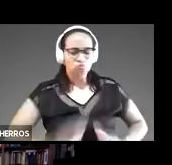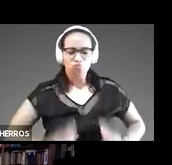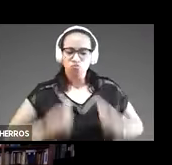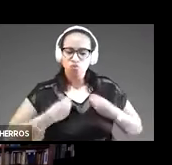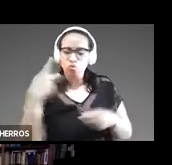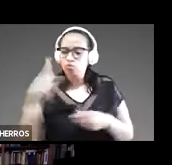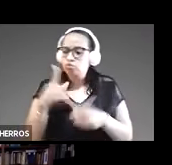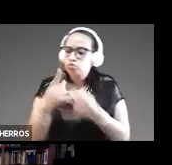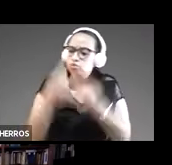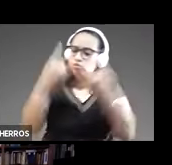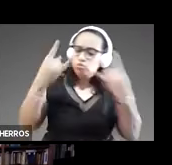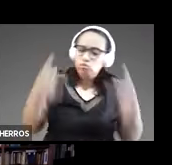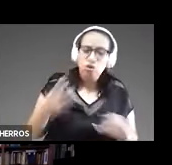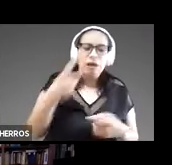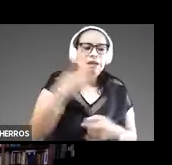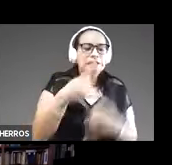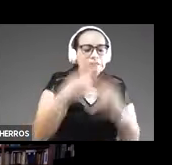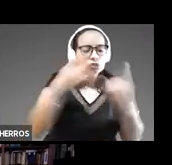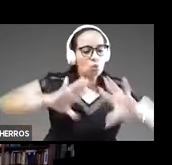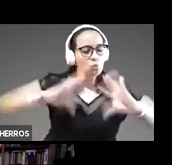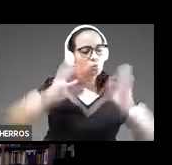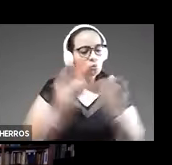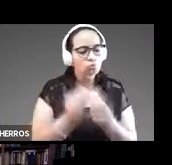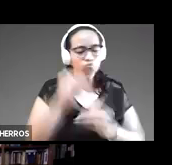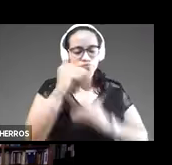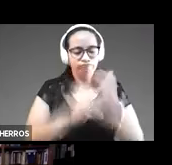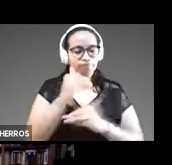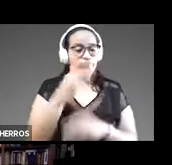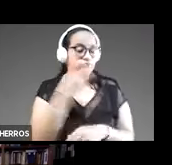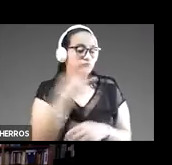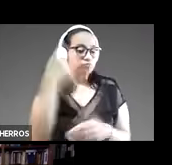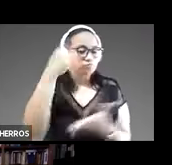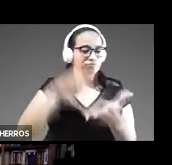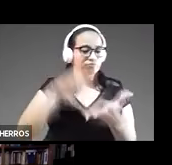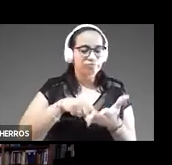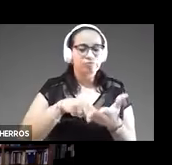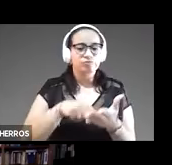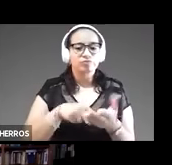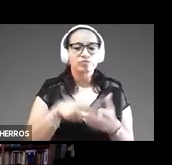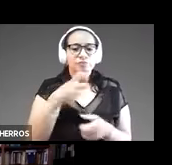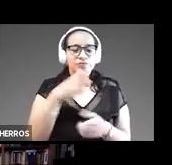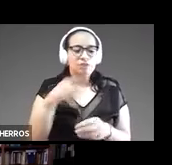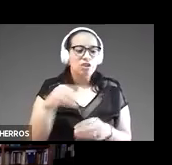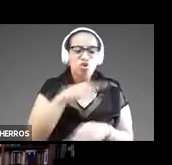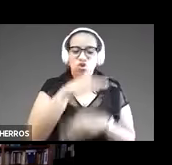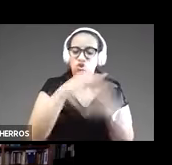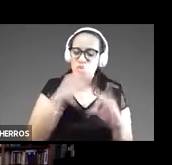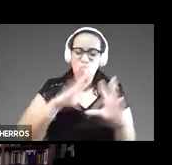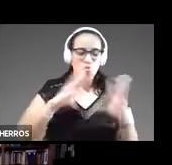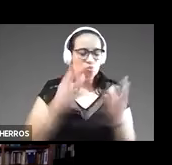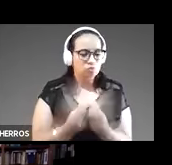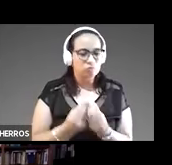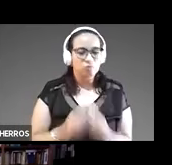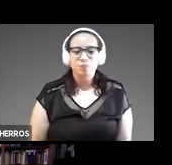relato colectivo que vayamos a construir nuevo. Creo que es donde se interpone todo.